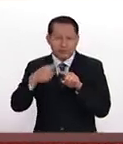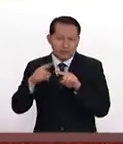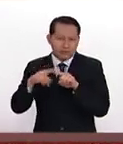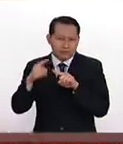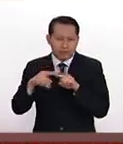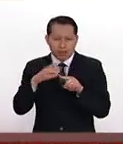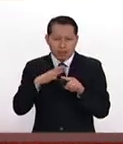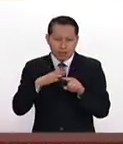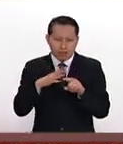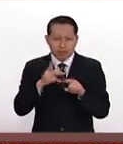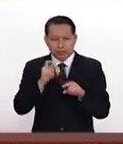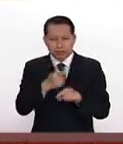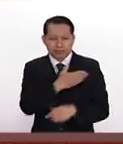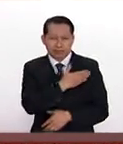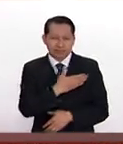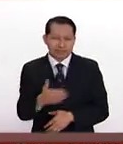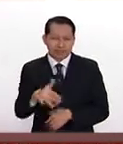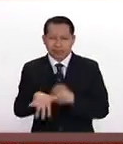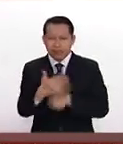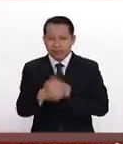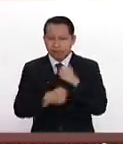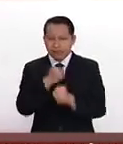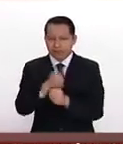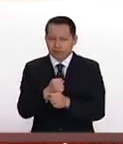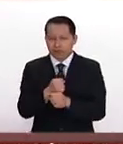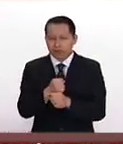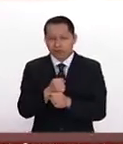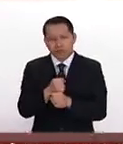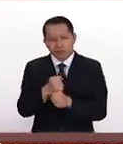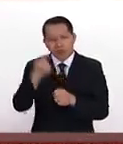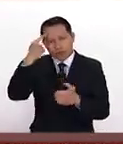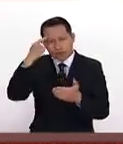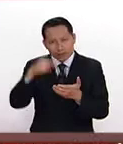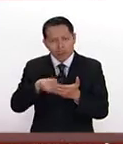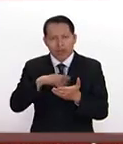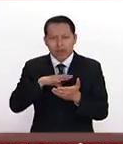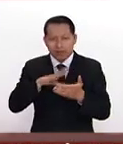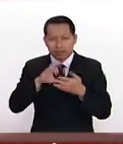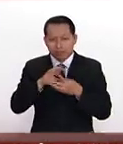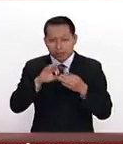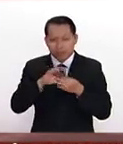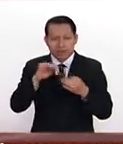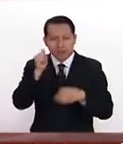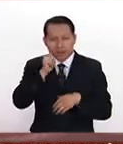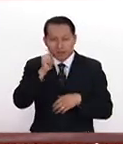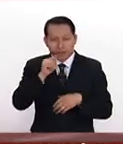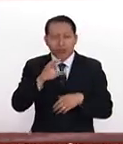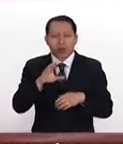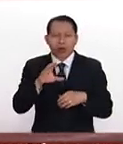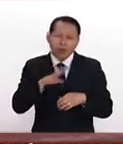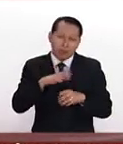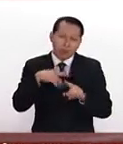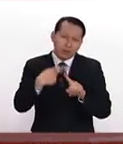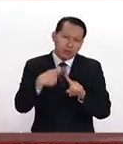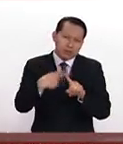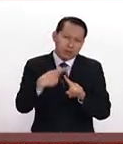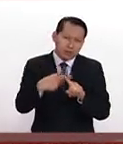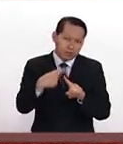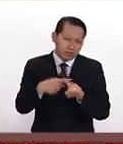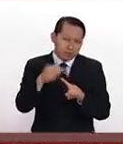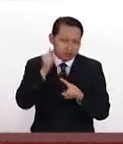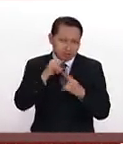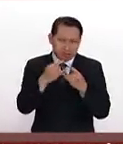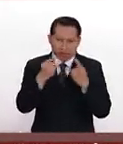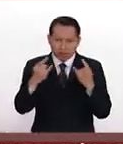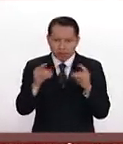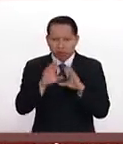que traemos ya prácticamente hace 15 años entonces creo que tenemos argumento para decir que siempre ha estado en el lado positivo de la de la historia